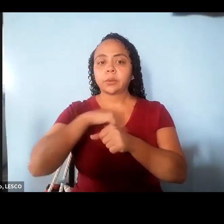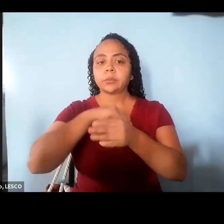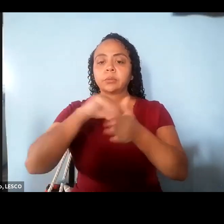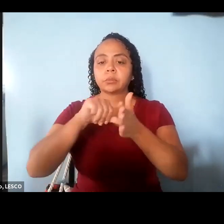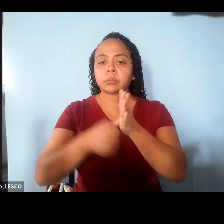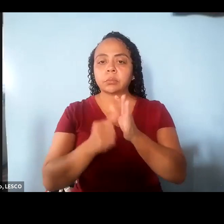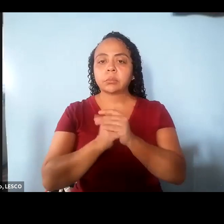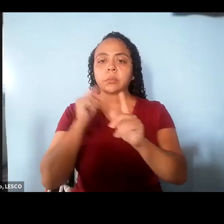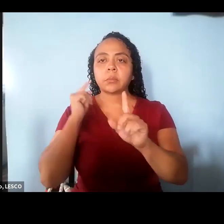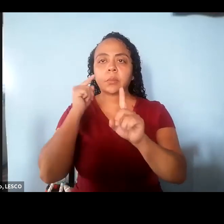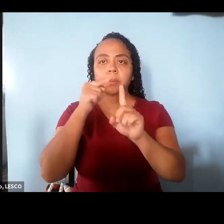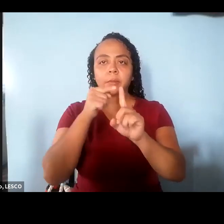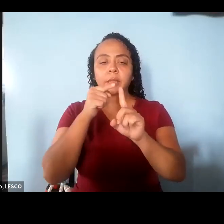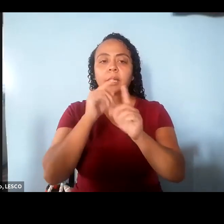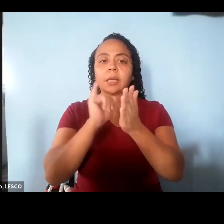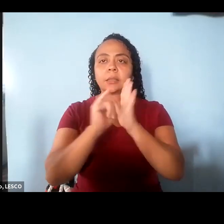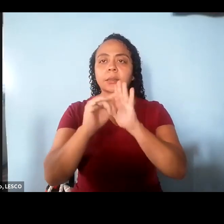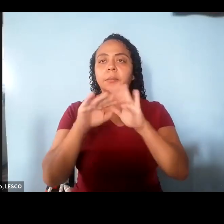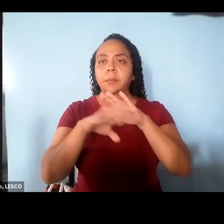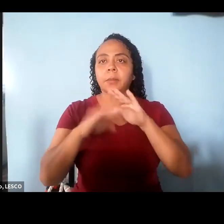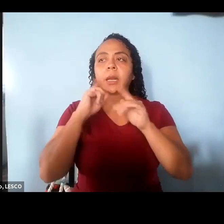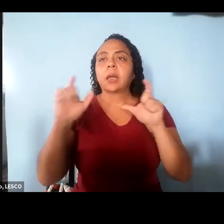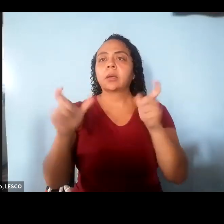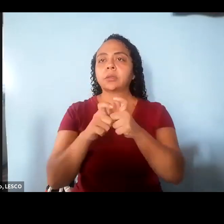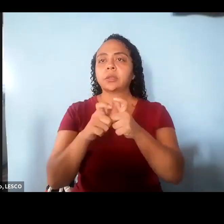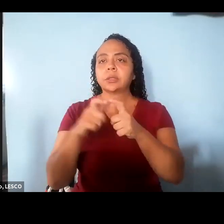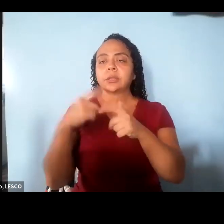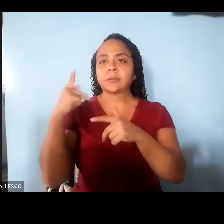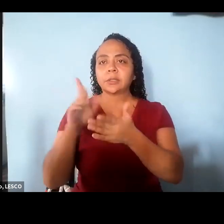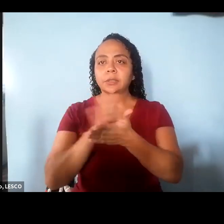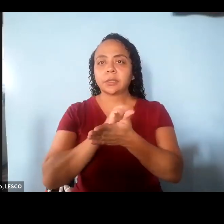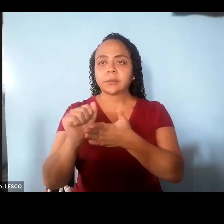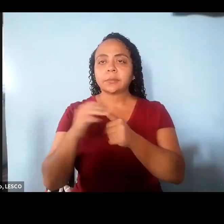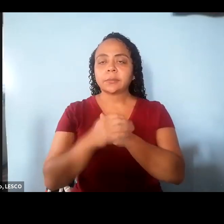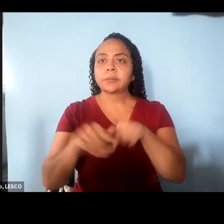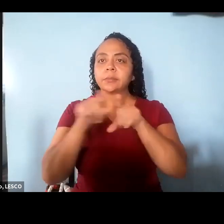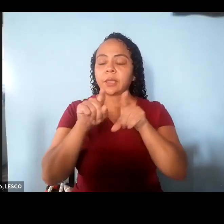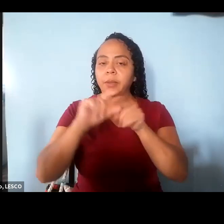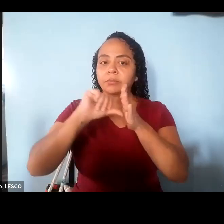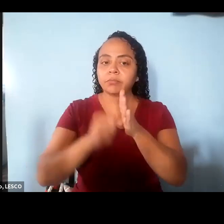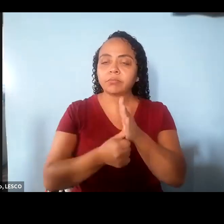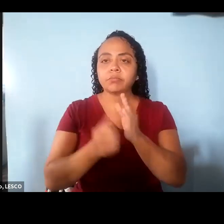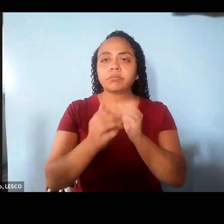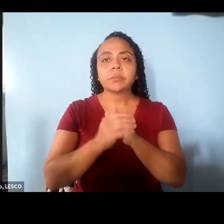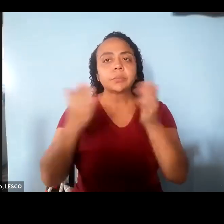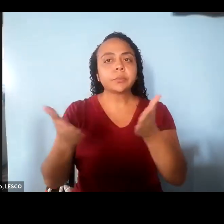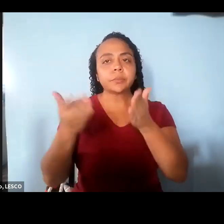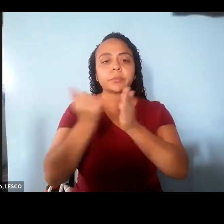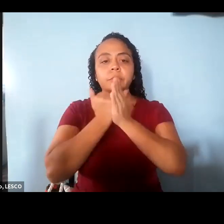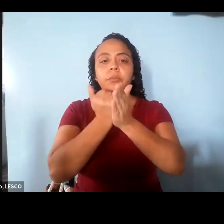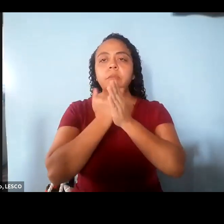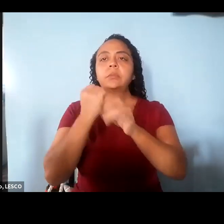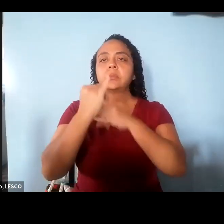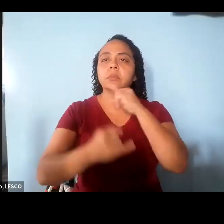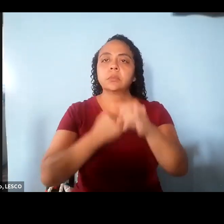la meta efe del marco de sendai para la reducción del riesgo de desastre hacemos hincapié en promover una cooperación internacional